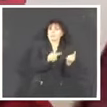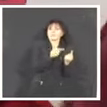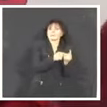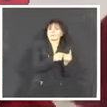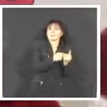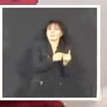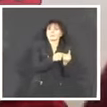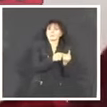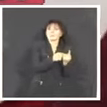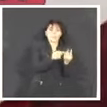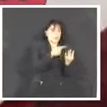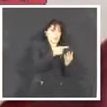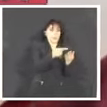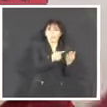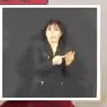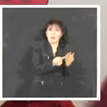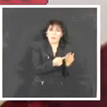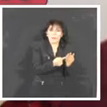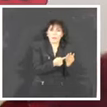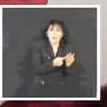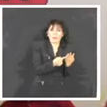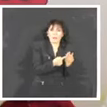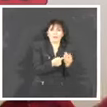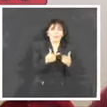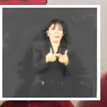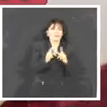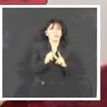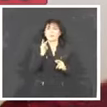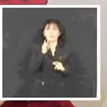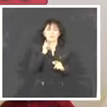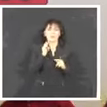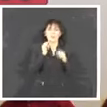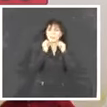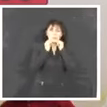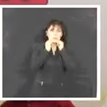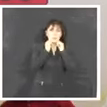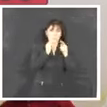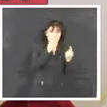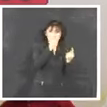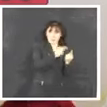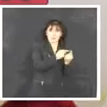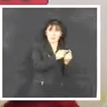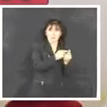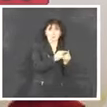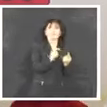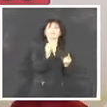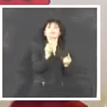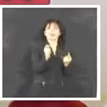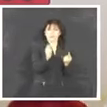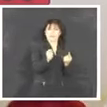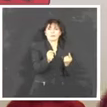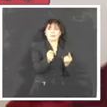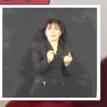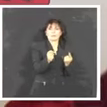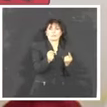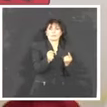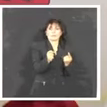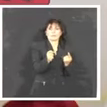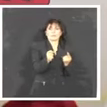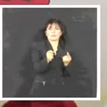cualquiera que sean los partidos políticos, la otra opción significa